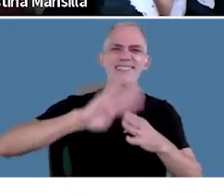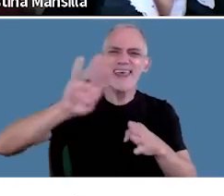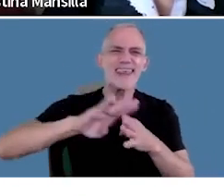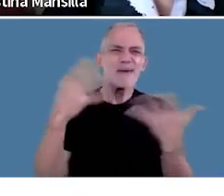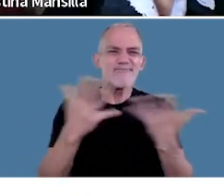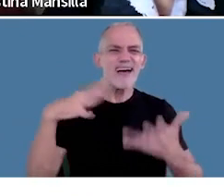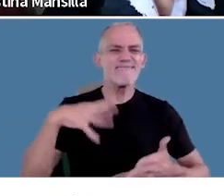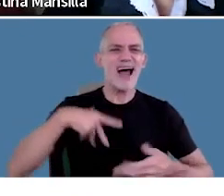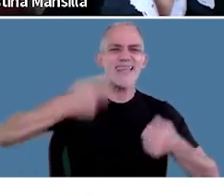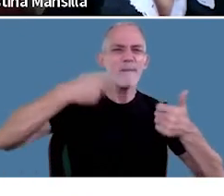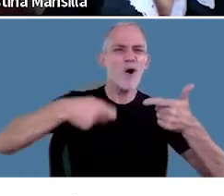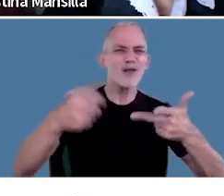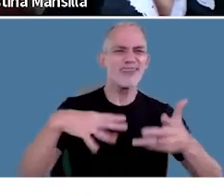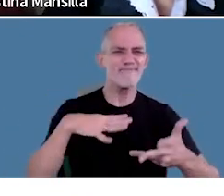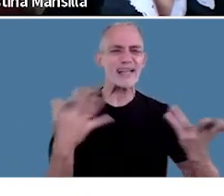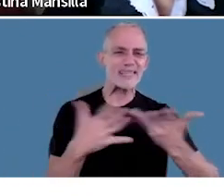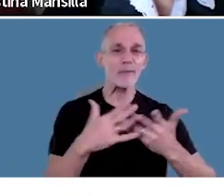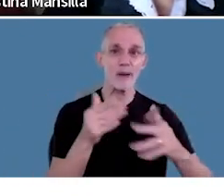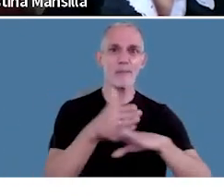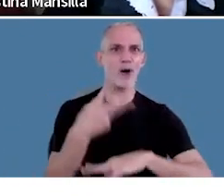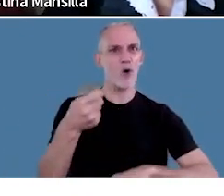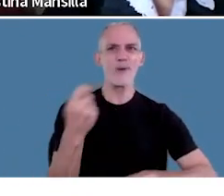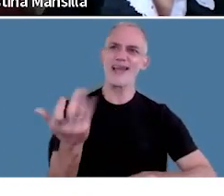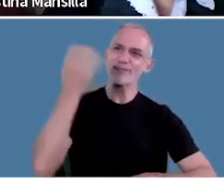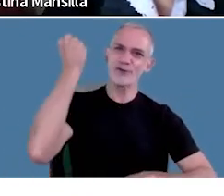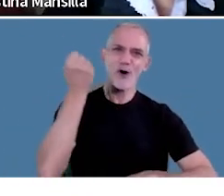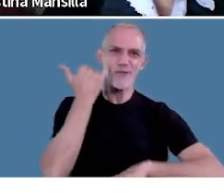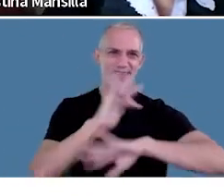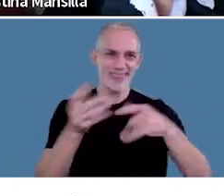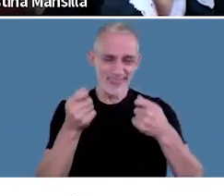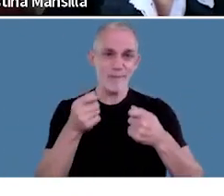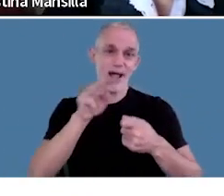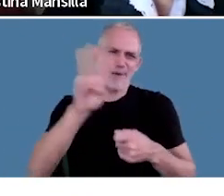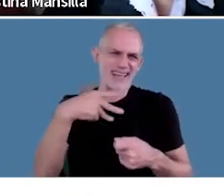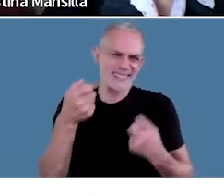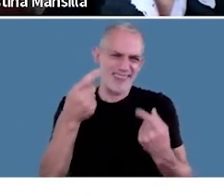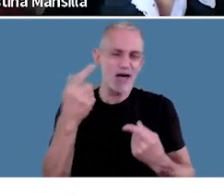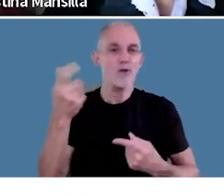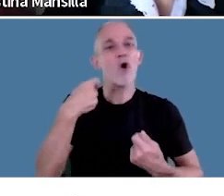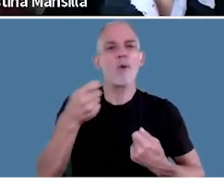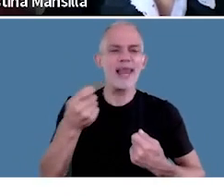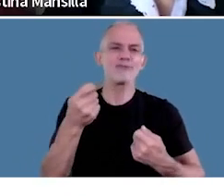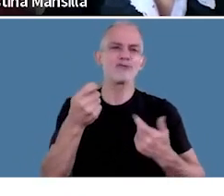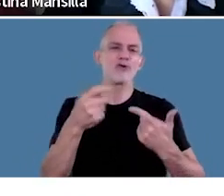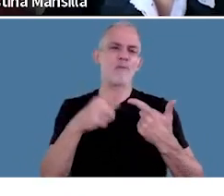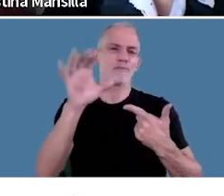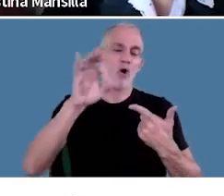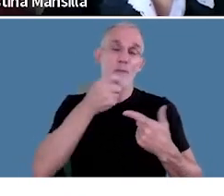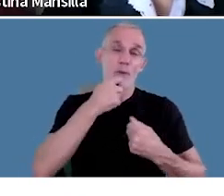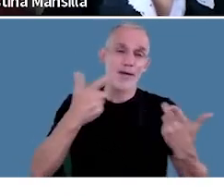aportes previsionales para el acceso a beneficios previsionales, como es el hecho de